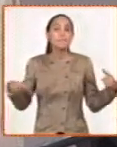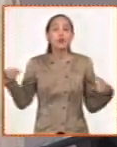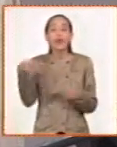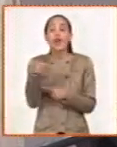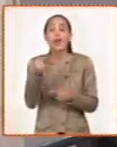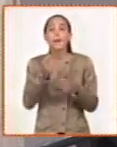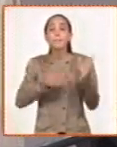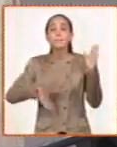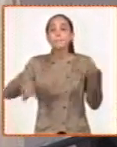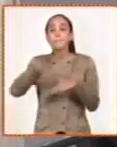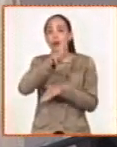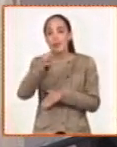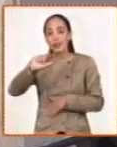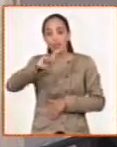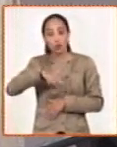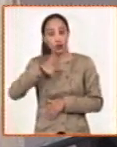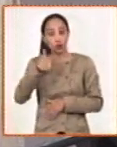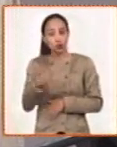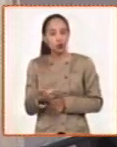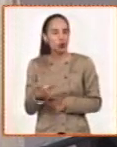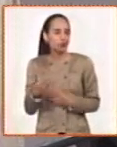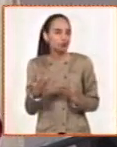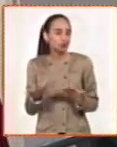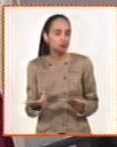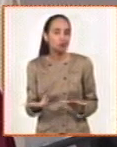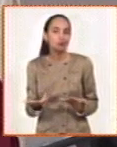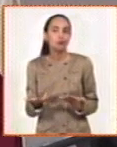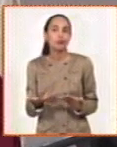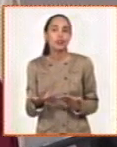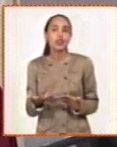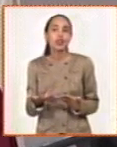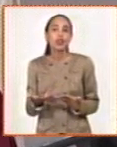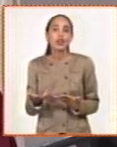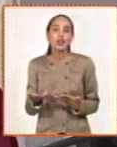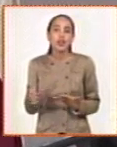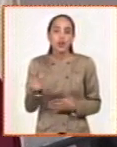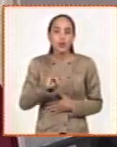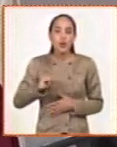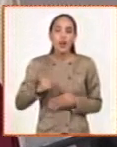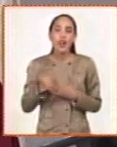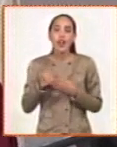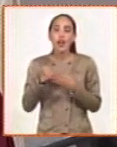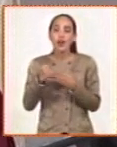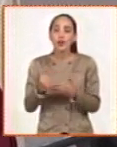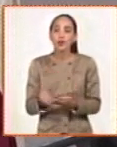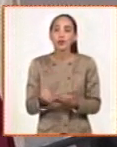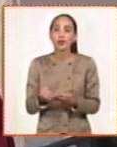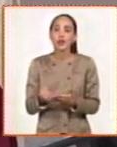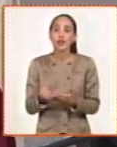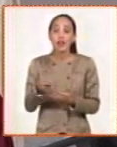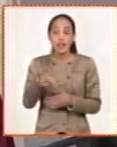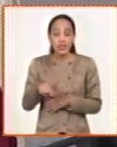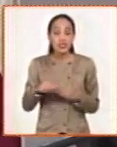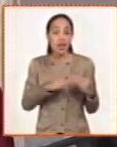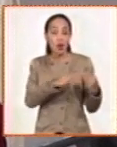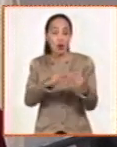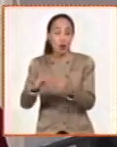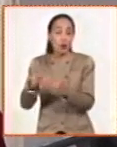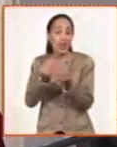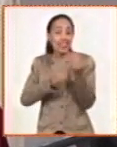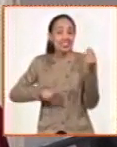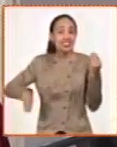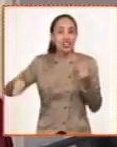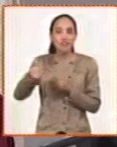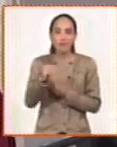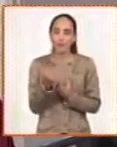de Cultura el hecho de también ayudar a que esa comunidad se transforme por sí